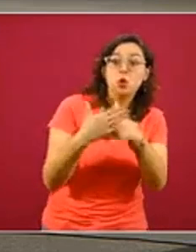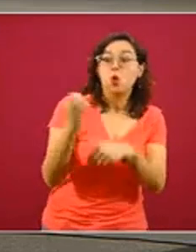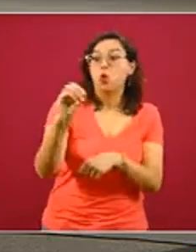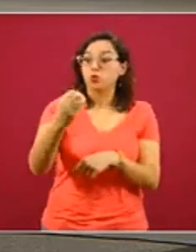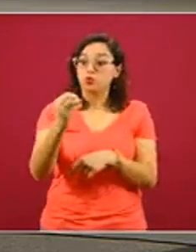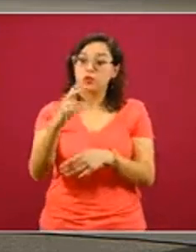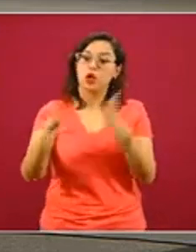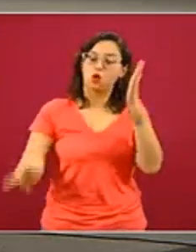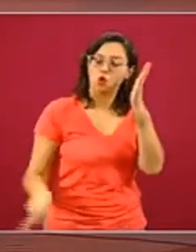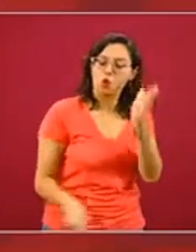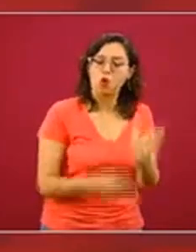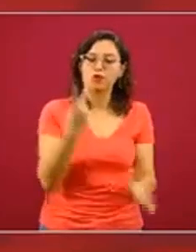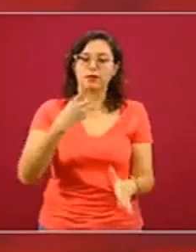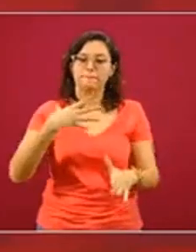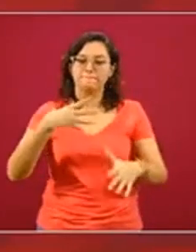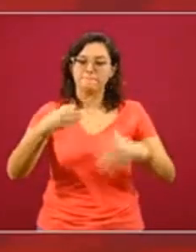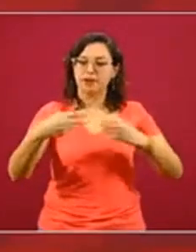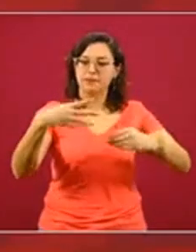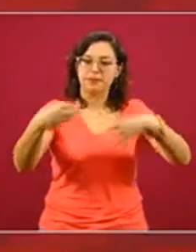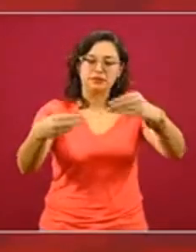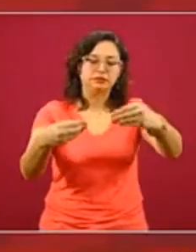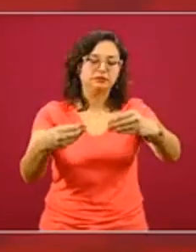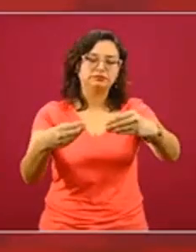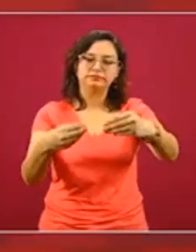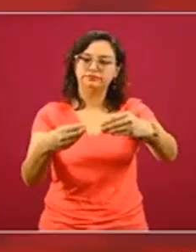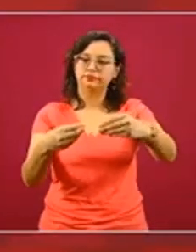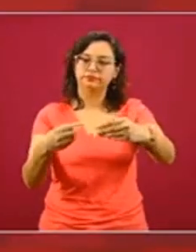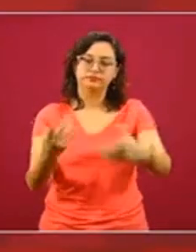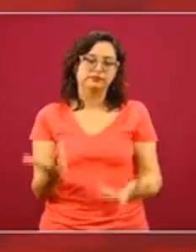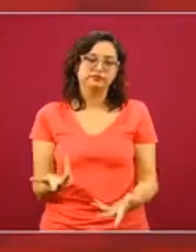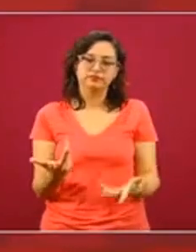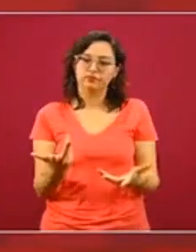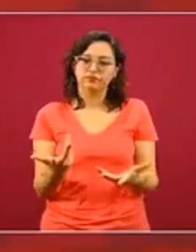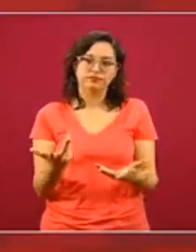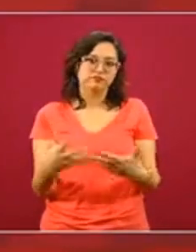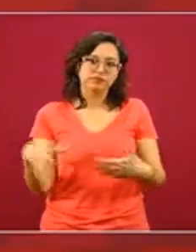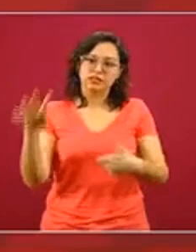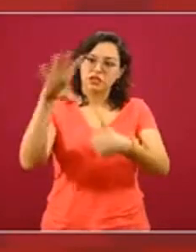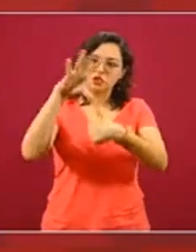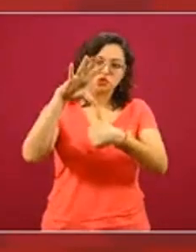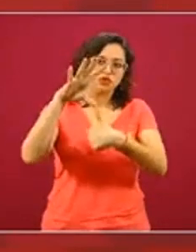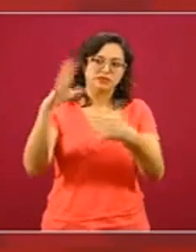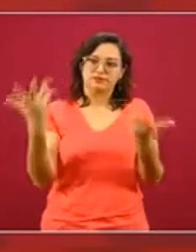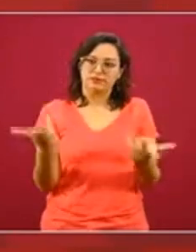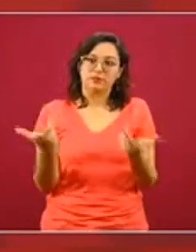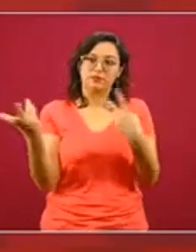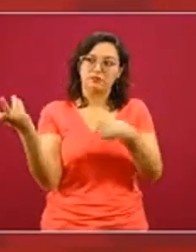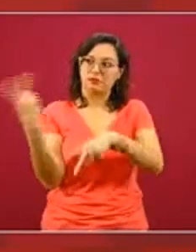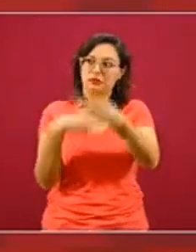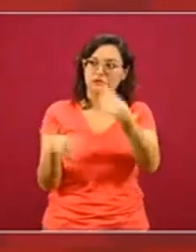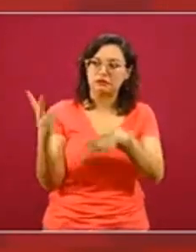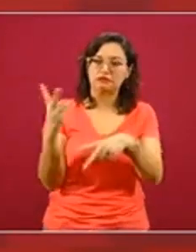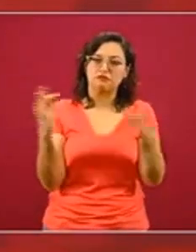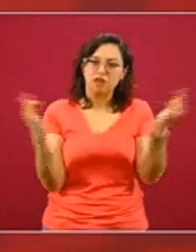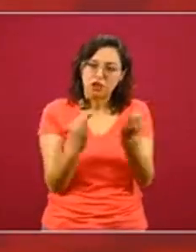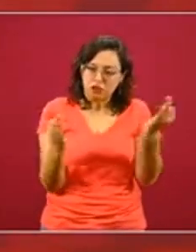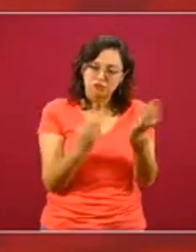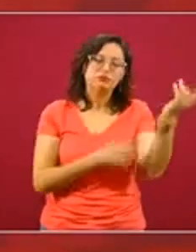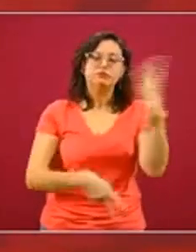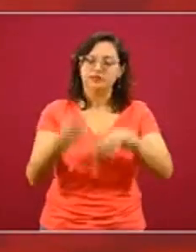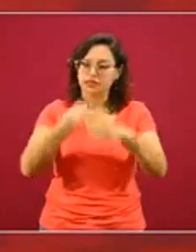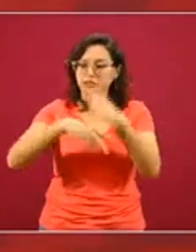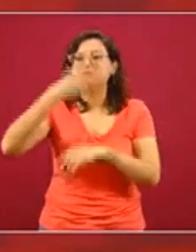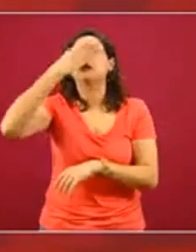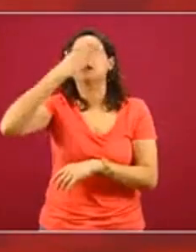ciclo en todo el hemisferio norte. Esto es por la estacionalidad de la influenza. Sabemos también que